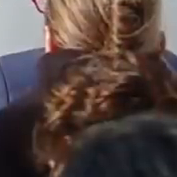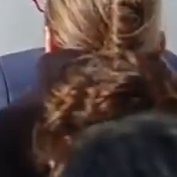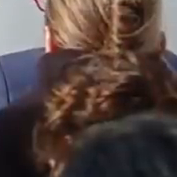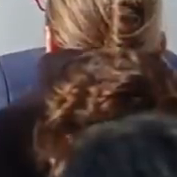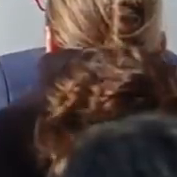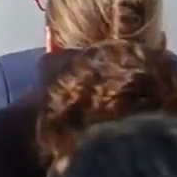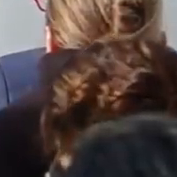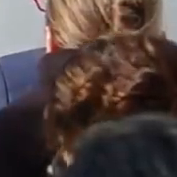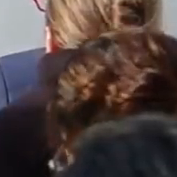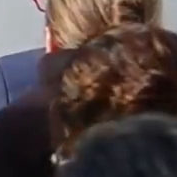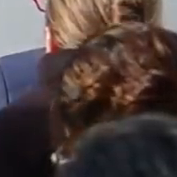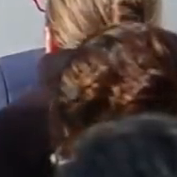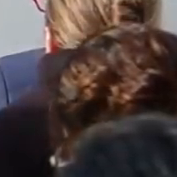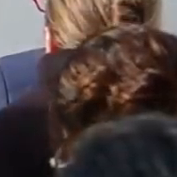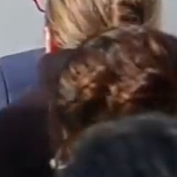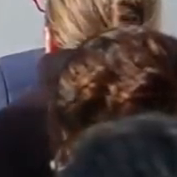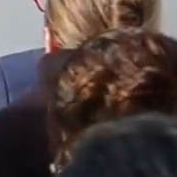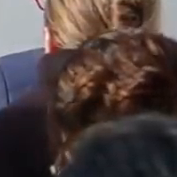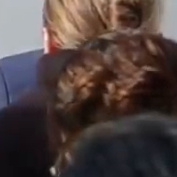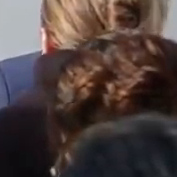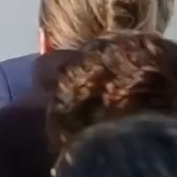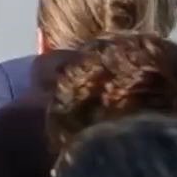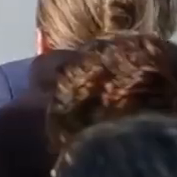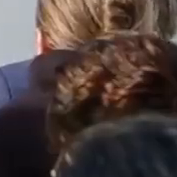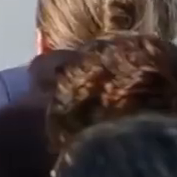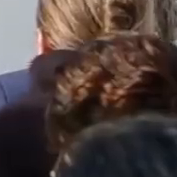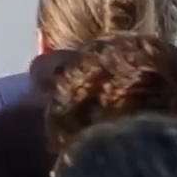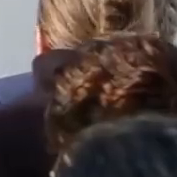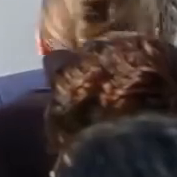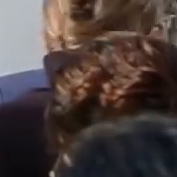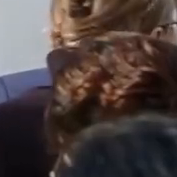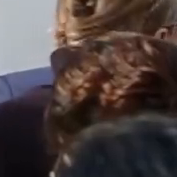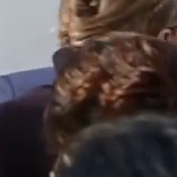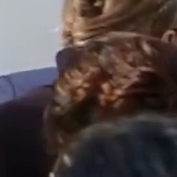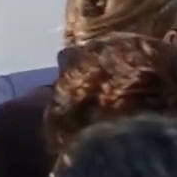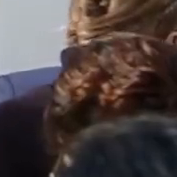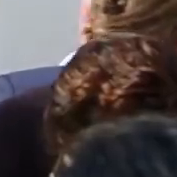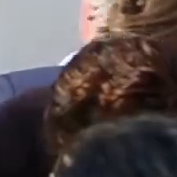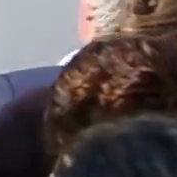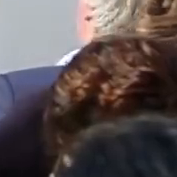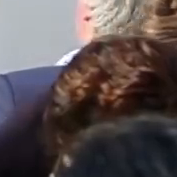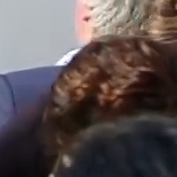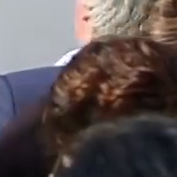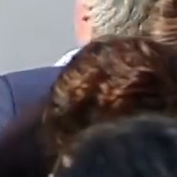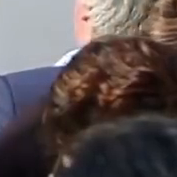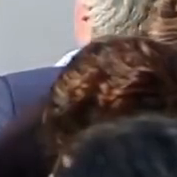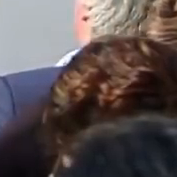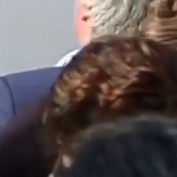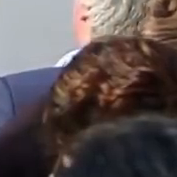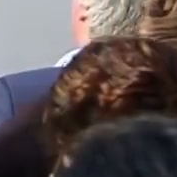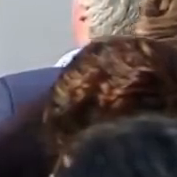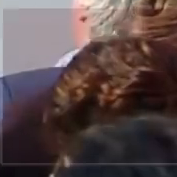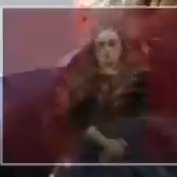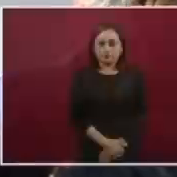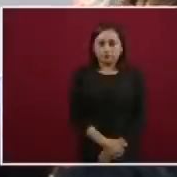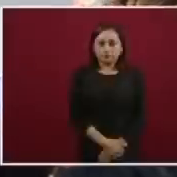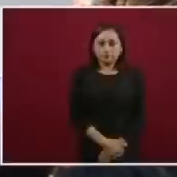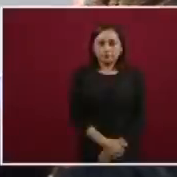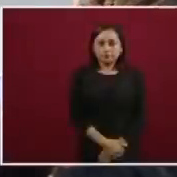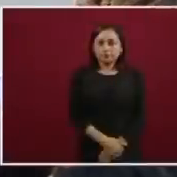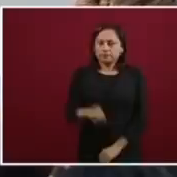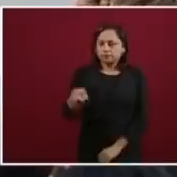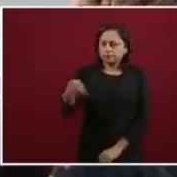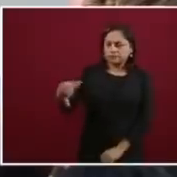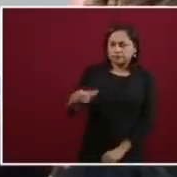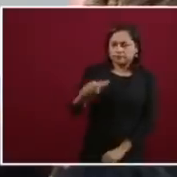comida pero si voy a estar en éstos cuál era tu otra pregunta